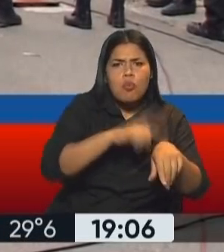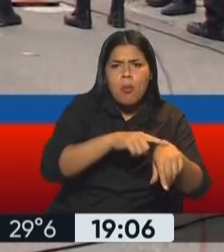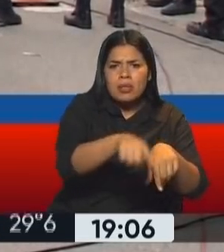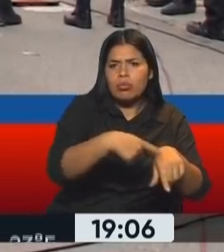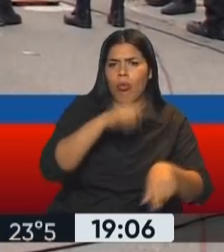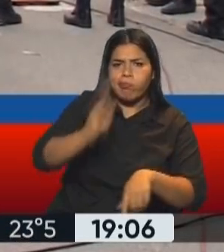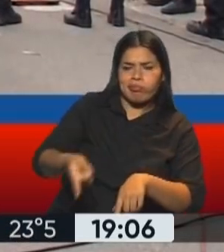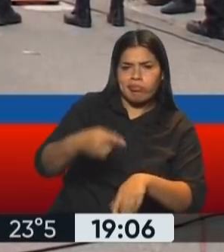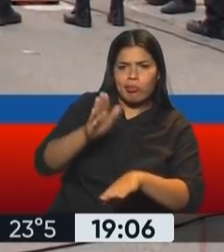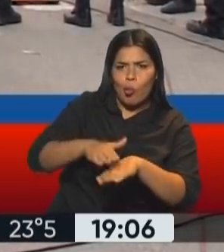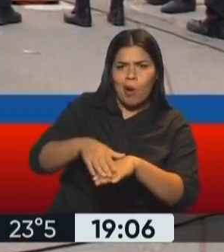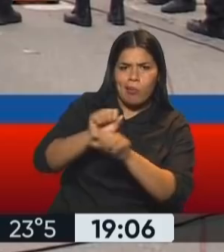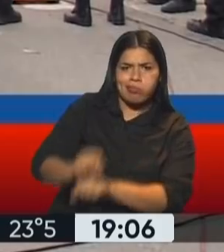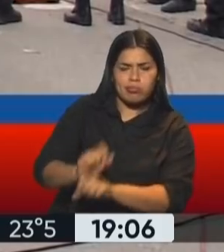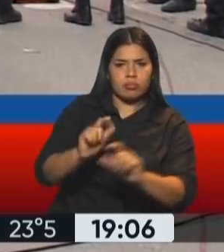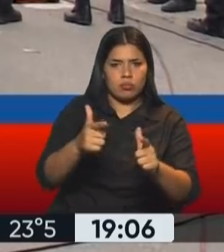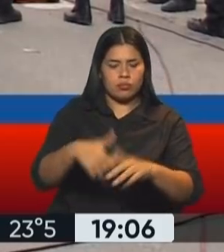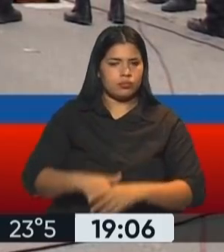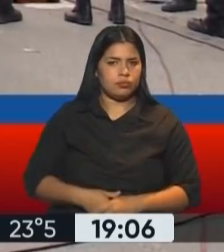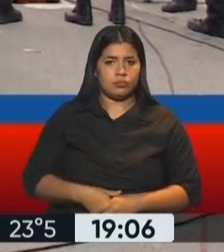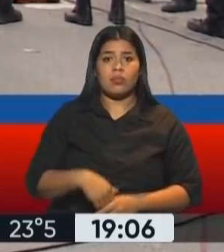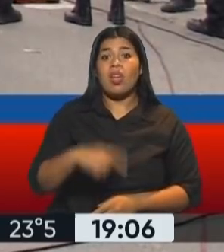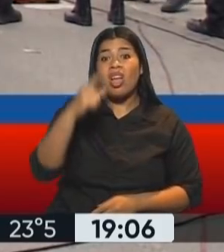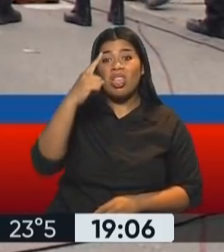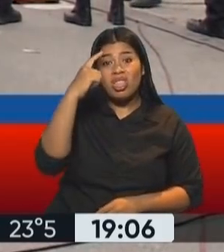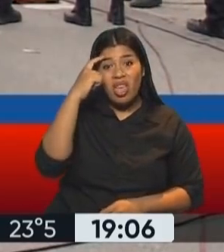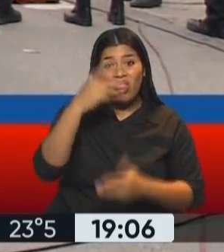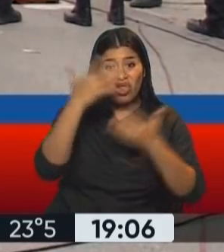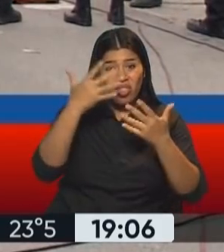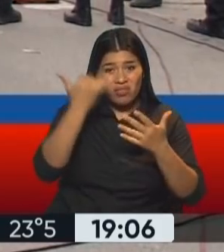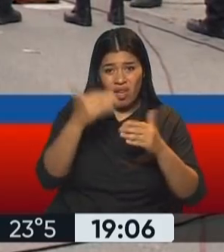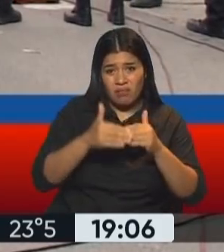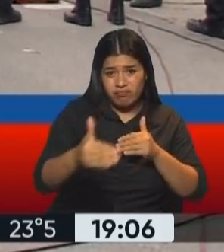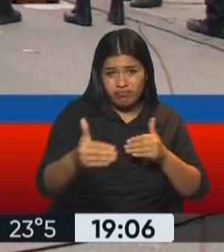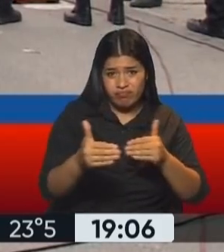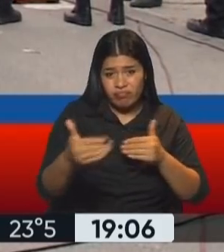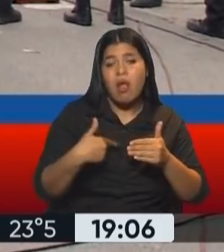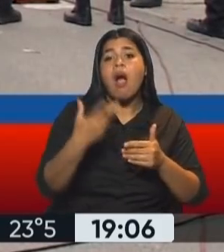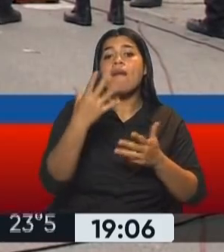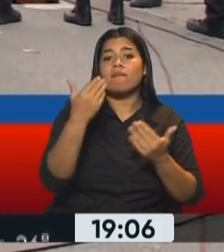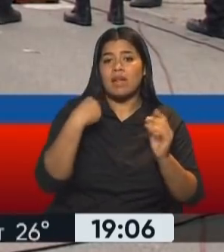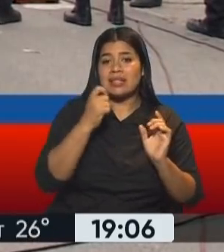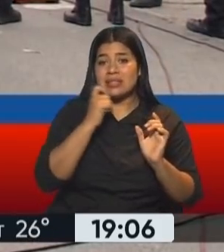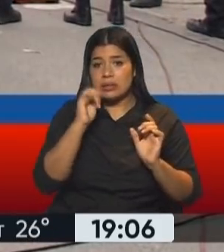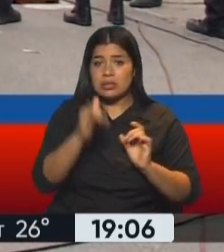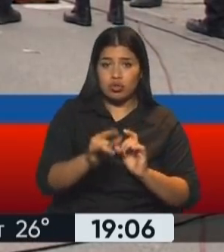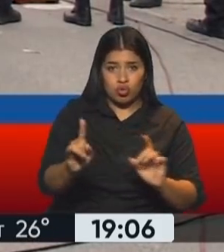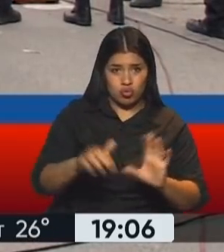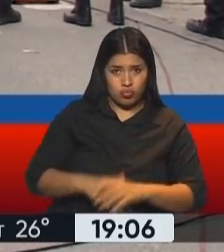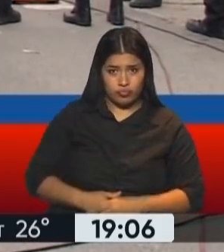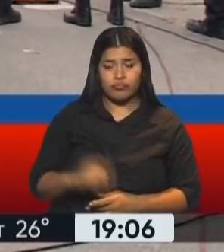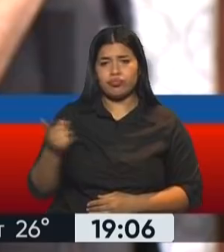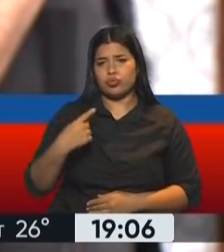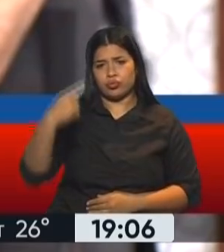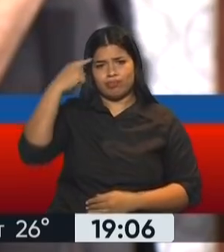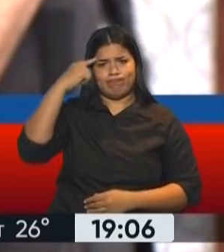una buena pregunta. El juez tiene 10 días hábiles para resolver si procesa sobre C o dicta la falta de mérito. Nosotros claramente estamos convencidos